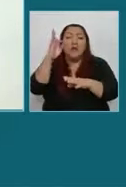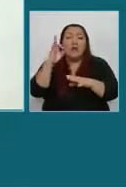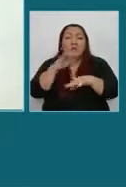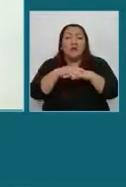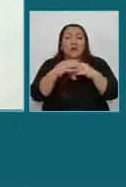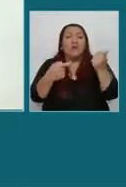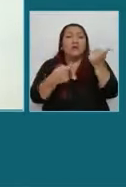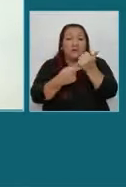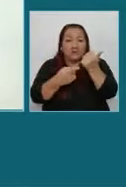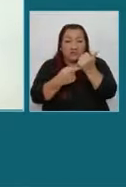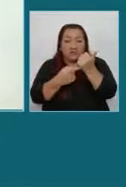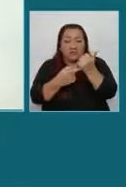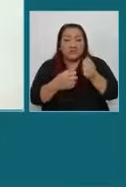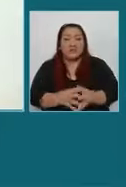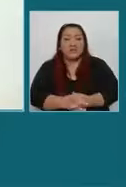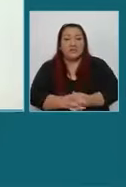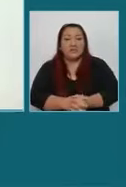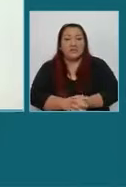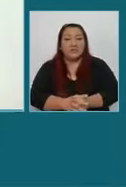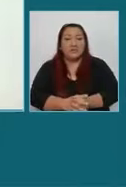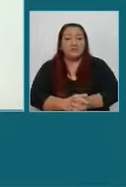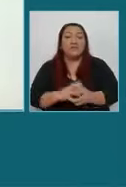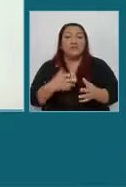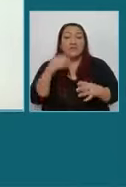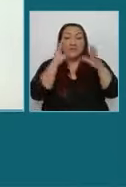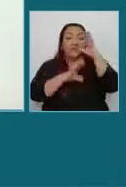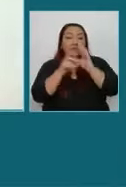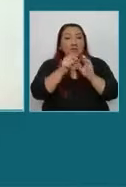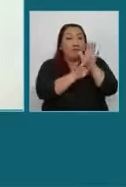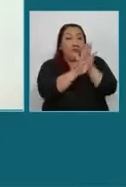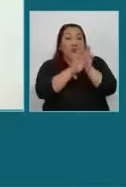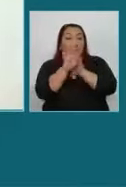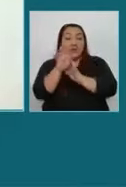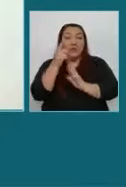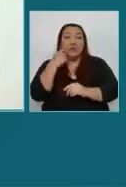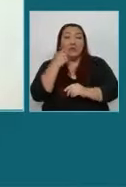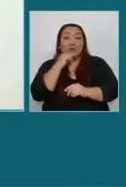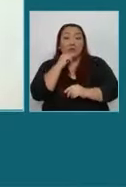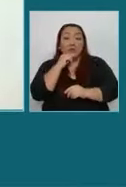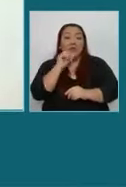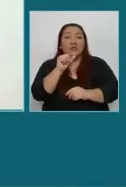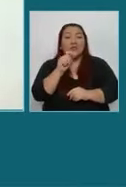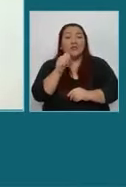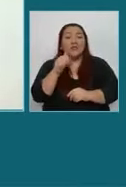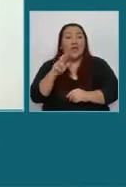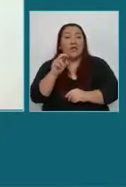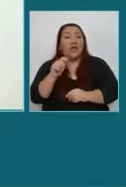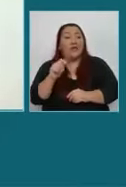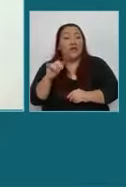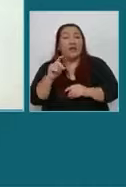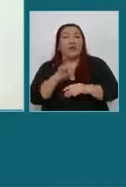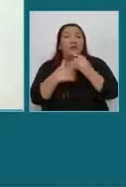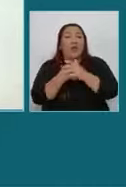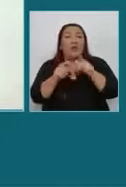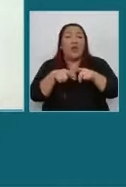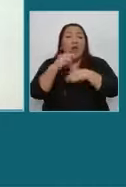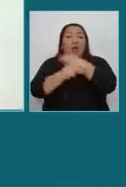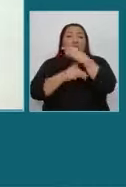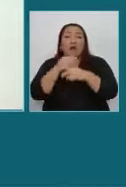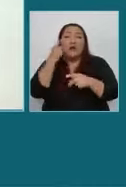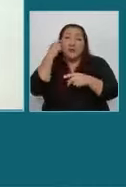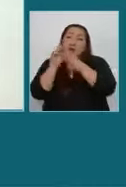de la tecnología. Buscamos emprendedores y emprendedoras startups de distintas partes del mundo. No